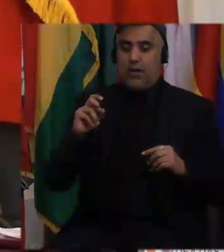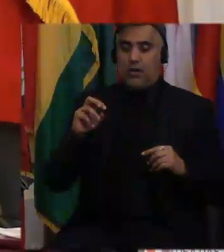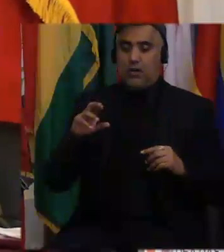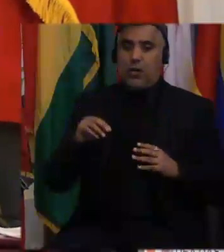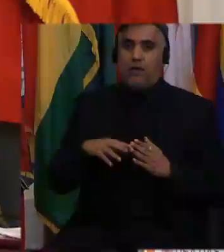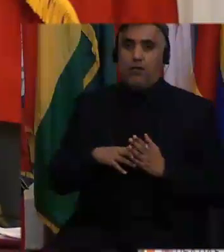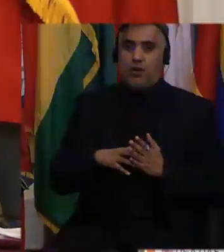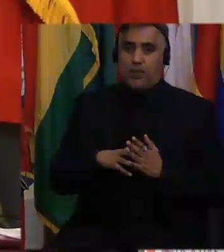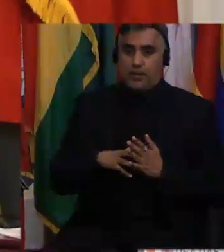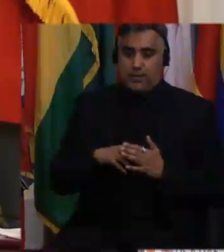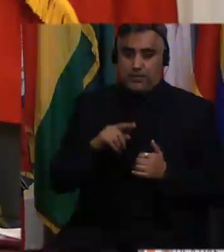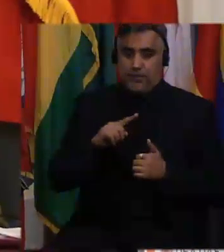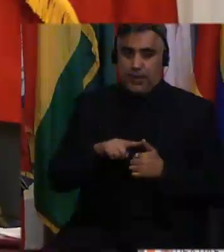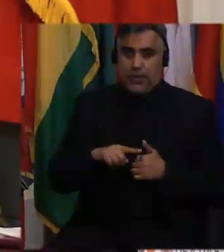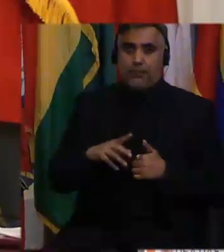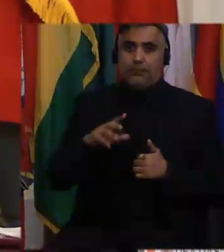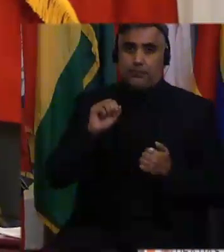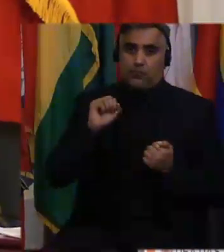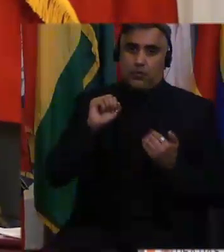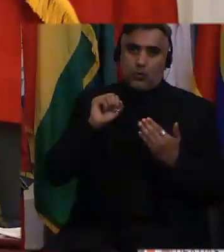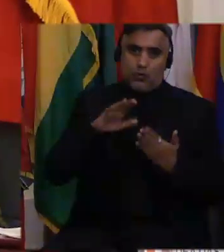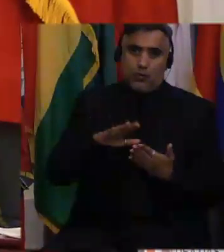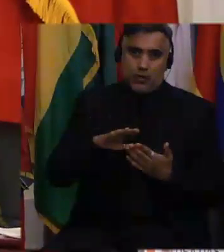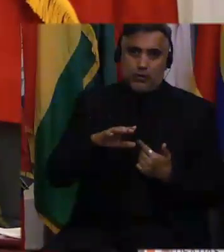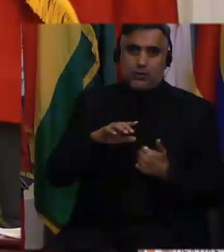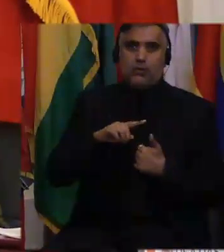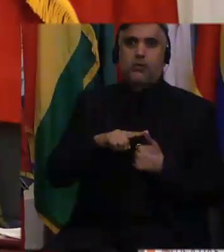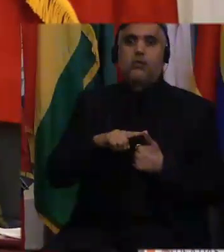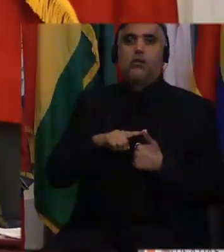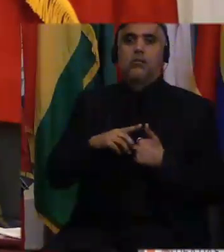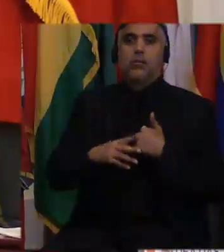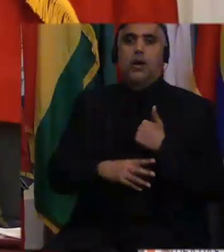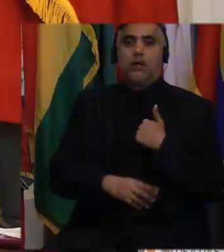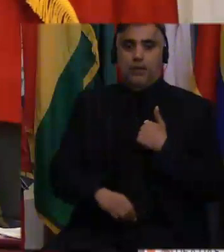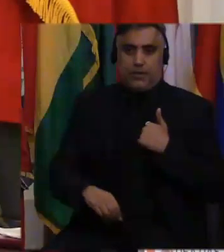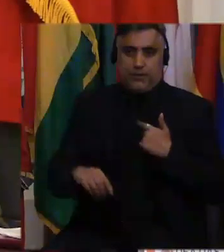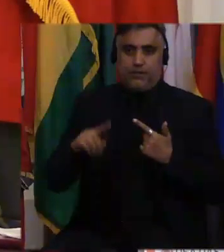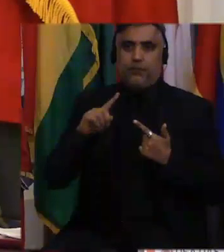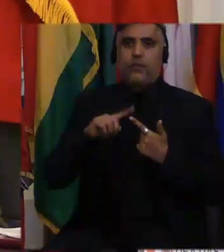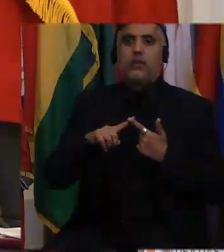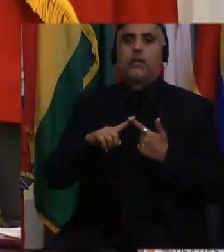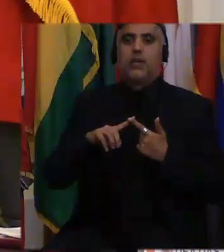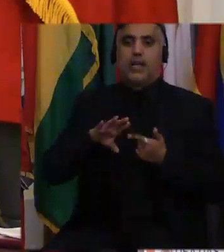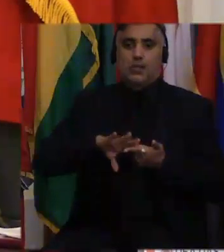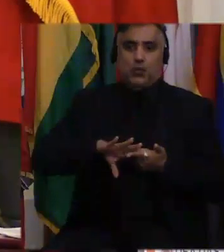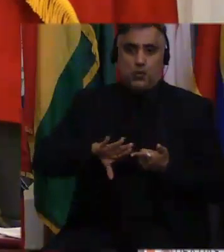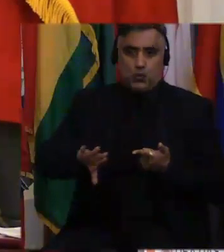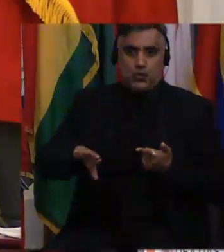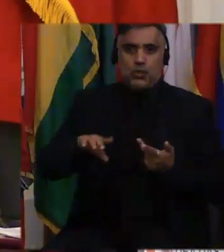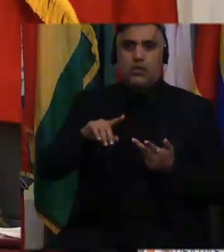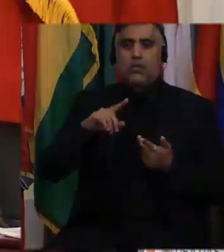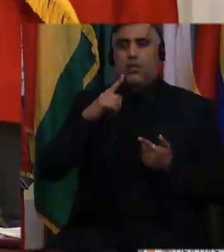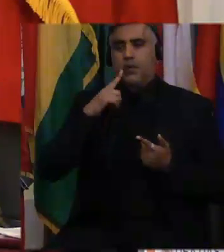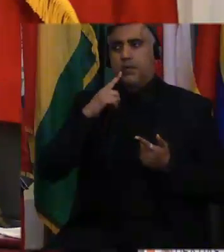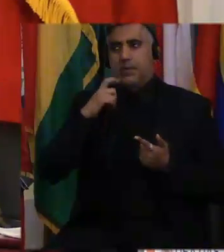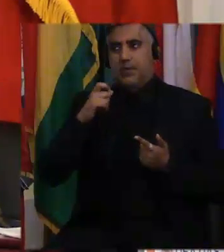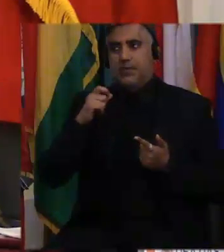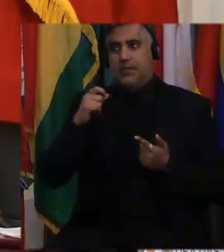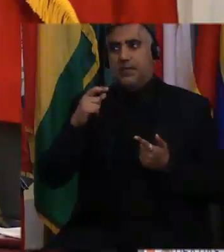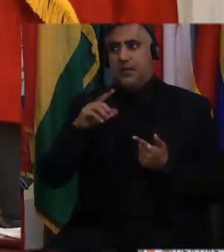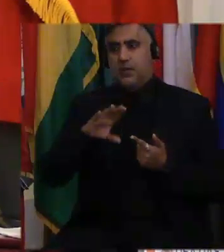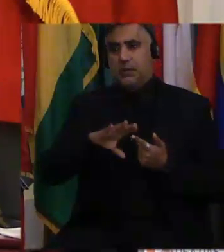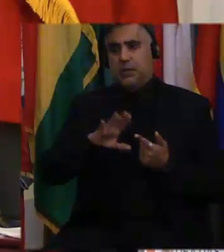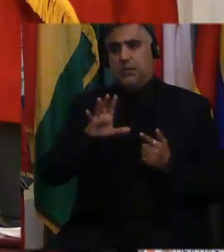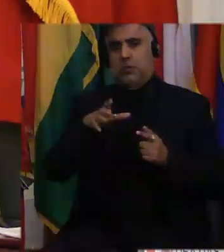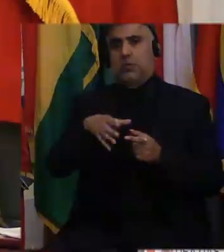intersectando pobreza, estamos intersectando exclusión, porque son zonas excluidas en todos nuestros países. Entonces,